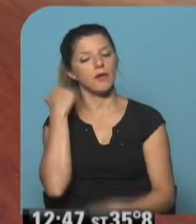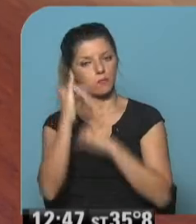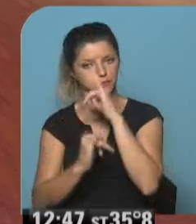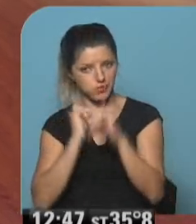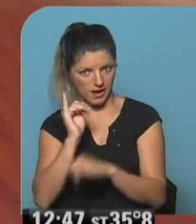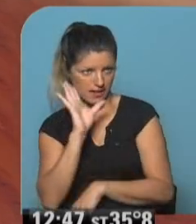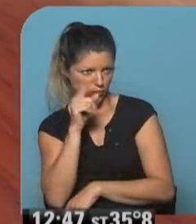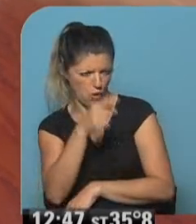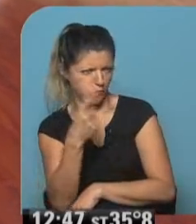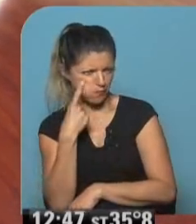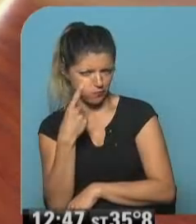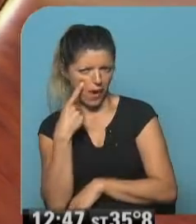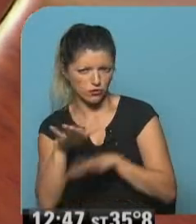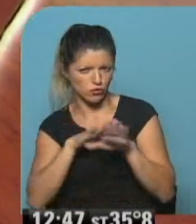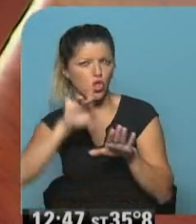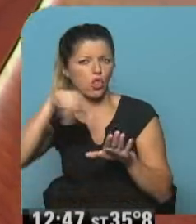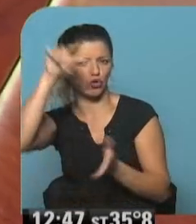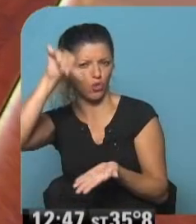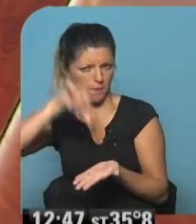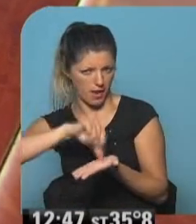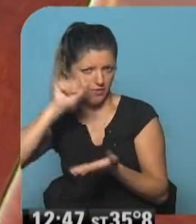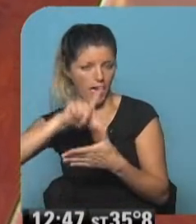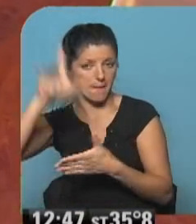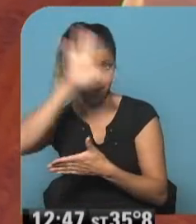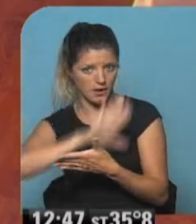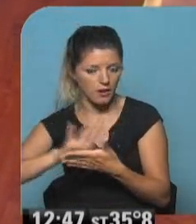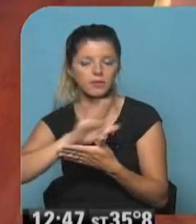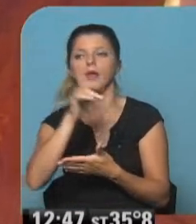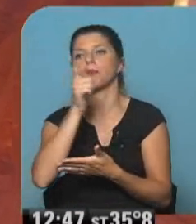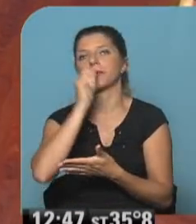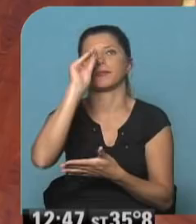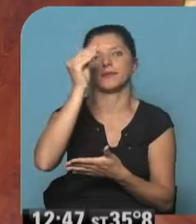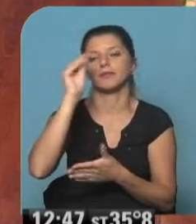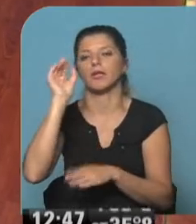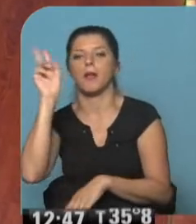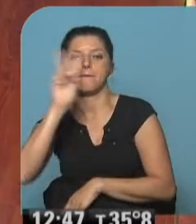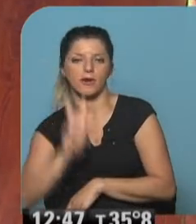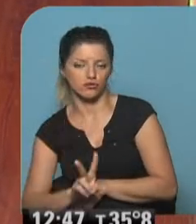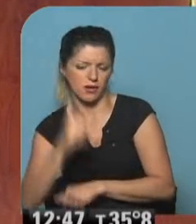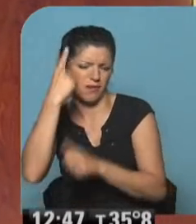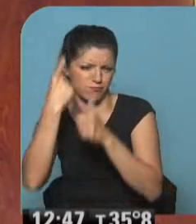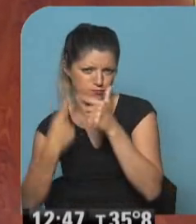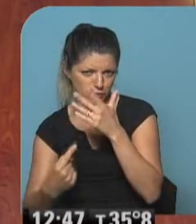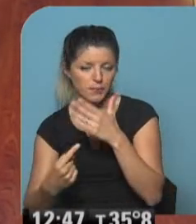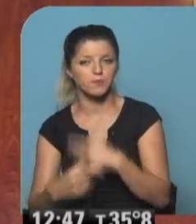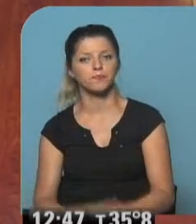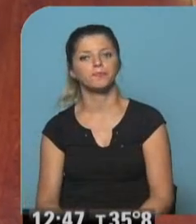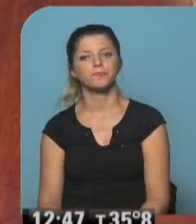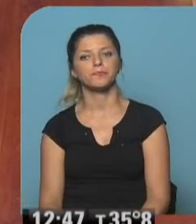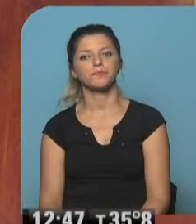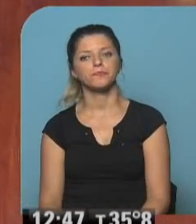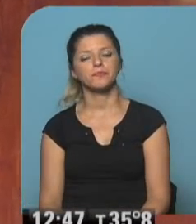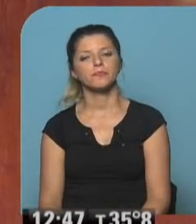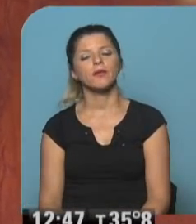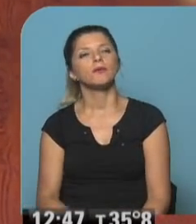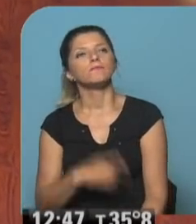mucho de la realidad de otros países de América Latina, de Brasil, de Venezuela, etcétera. Pregunta es por la debilidad de los presidentes peruanos. ¿A qué